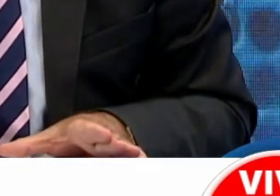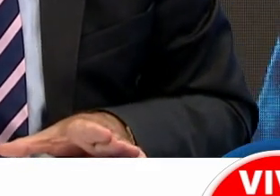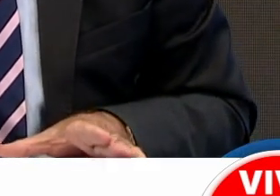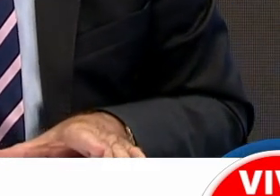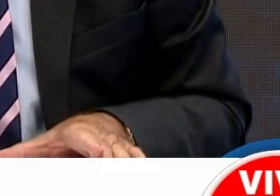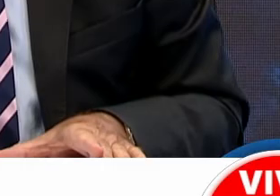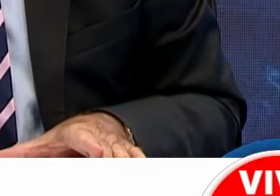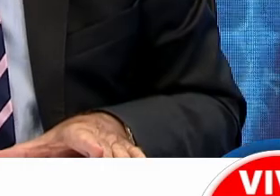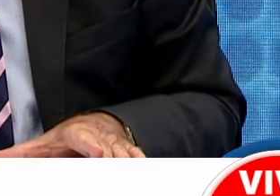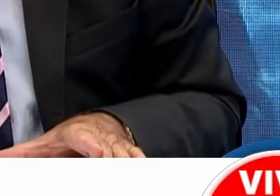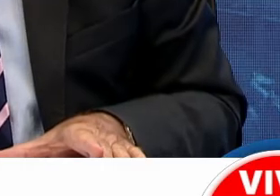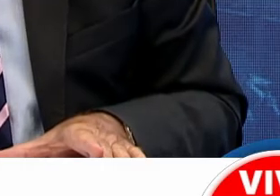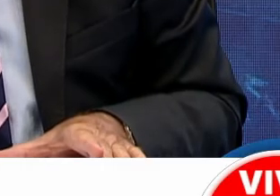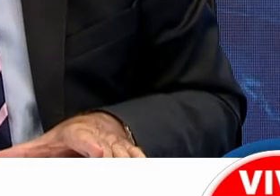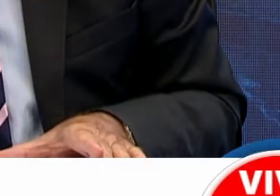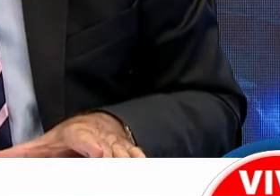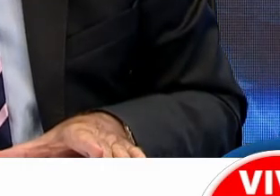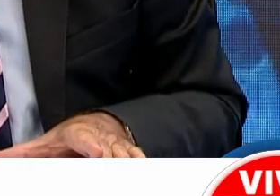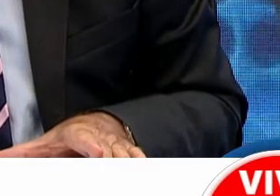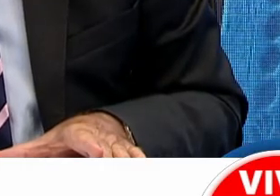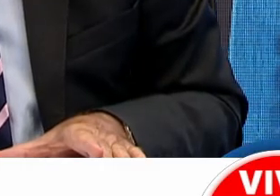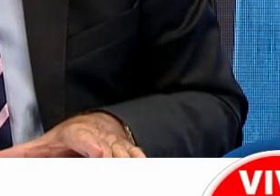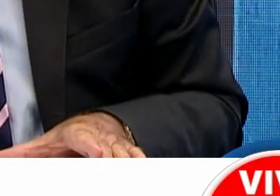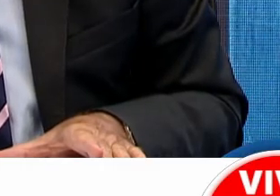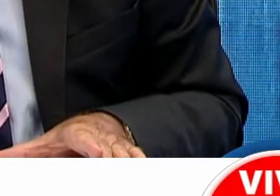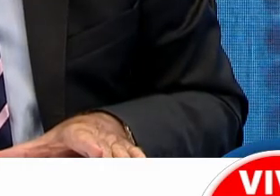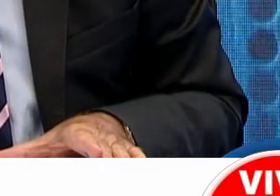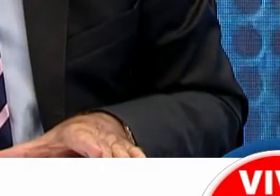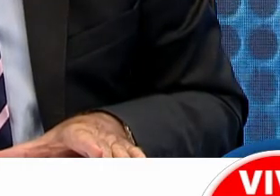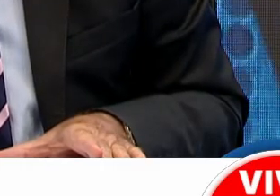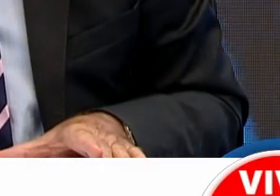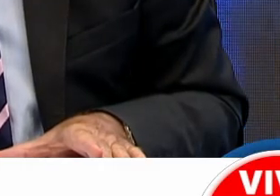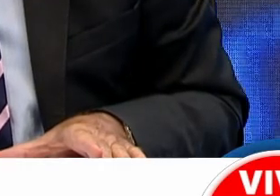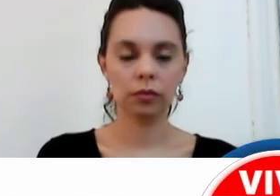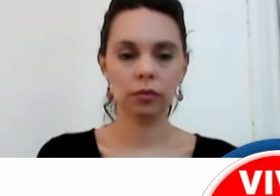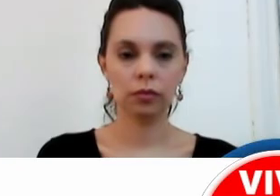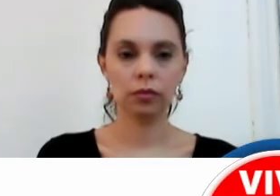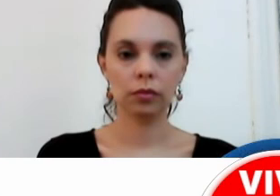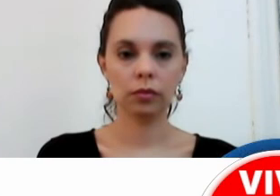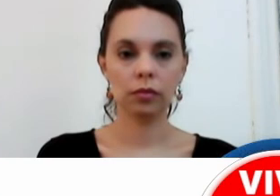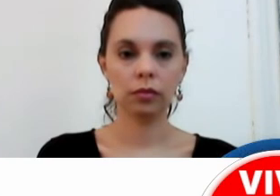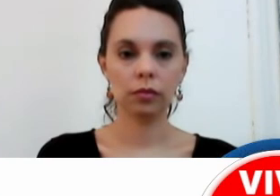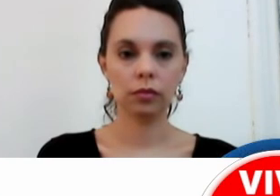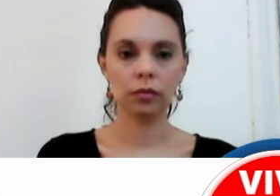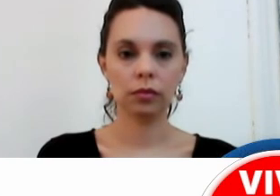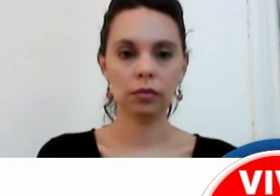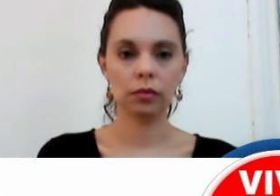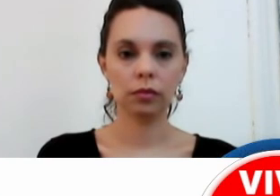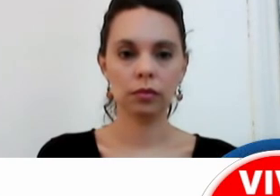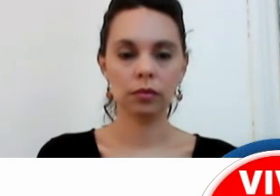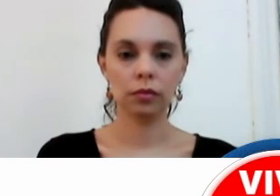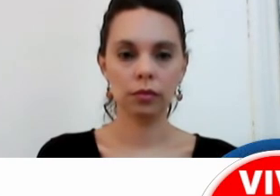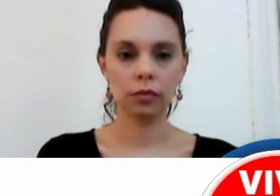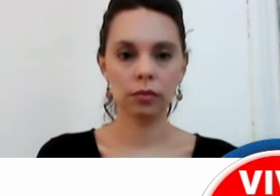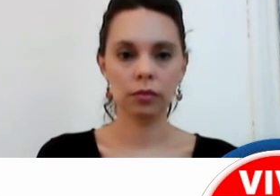pero pregunto, a ver. No, el tema fiscal no es directamente vinculado a la balanza